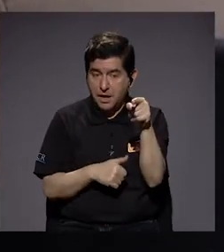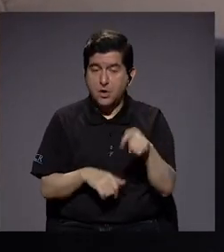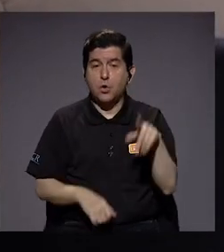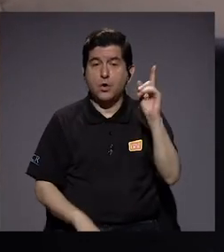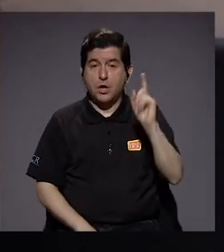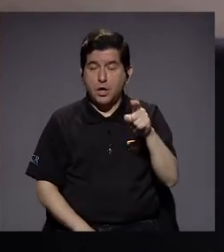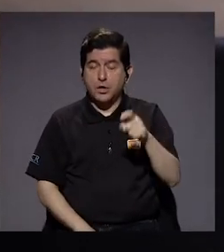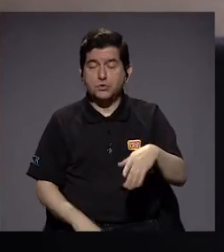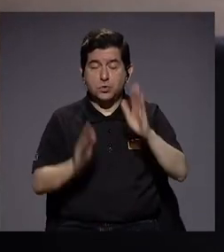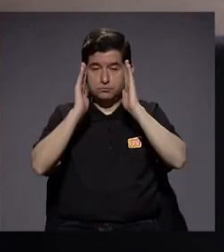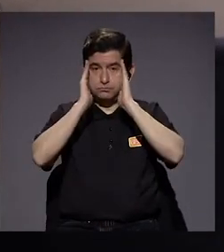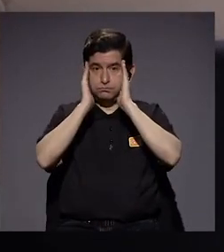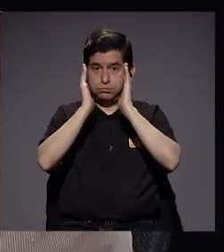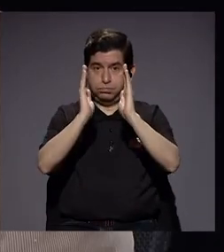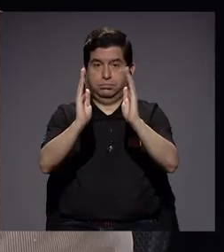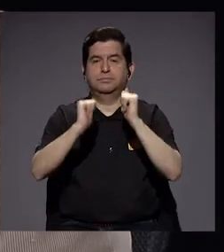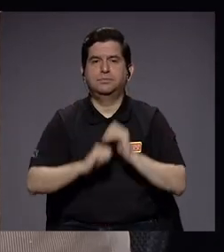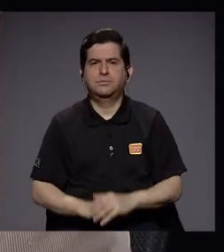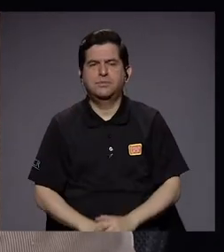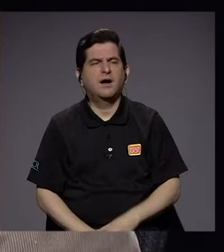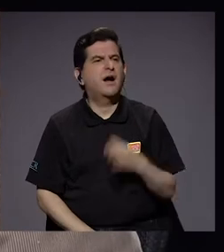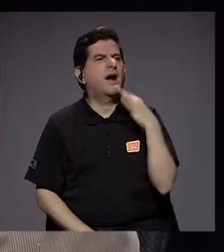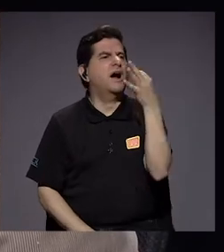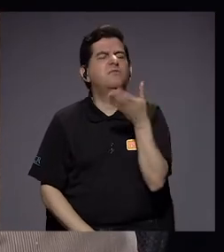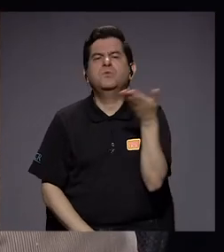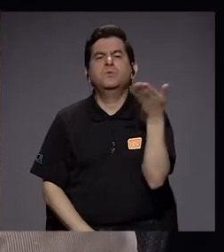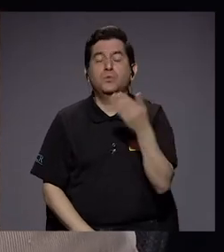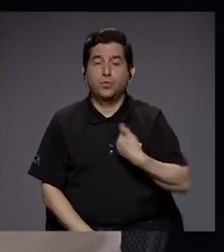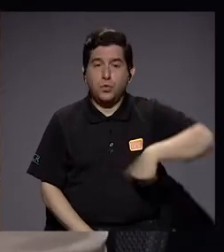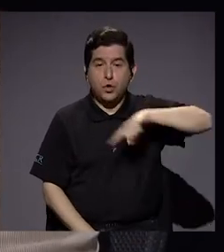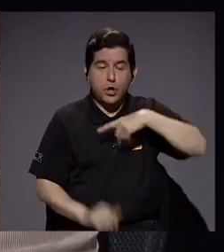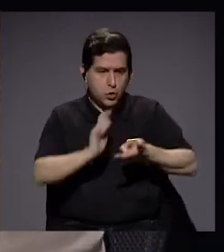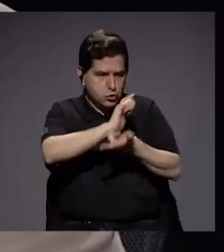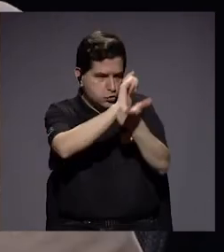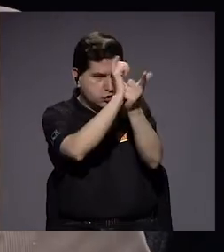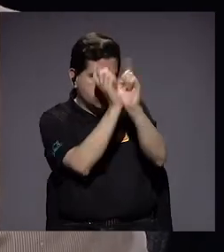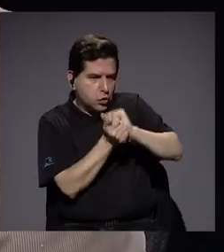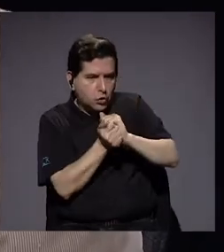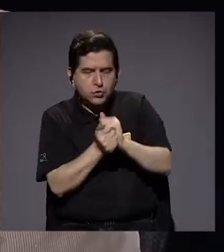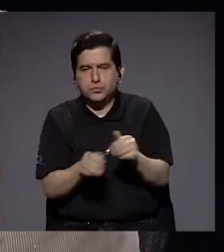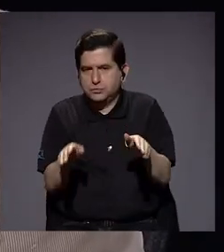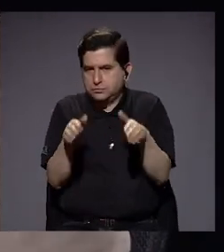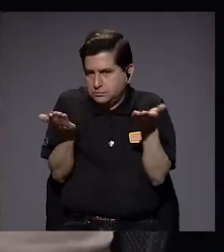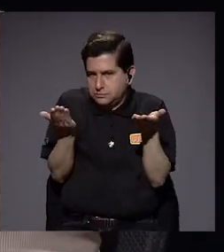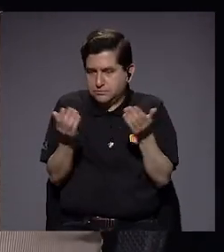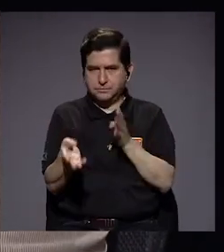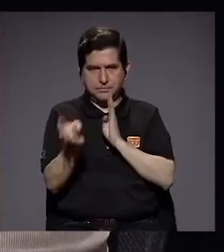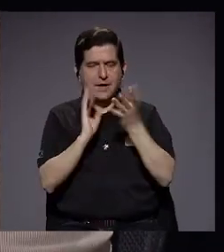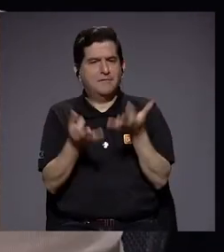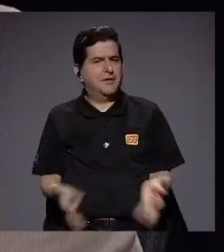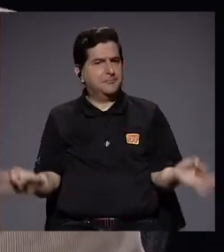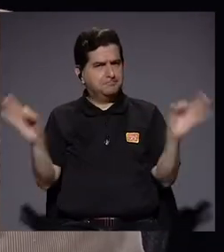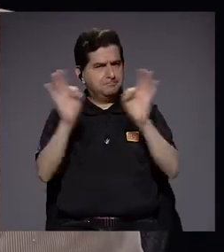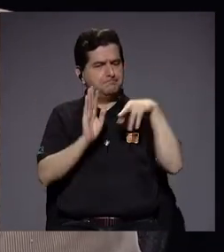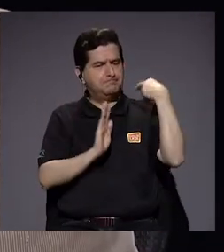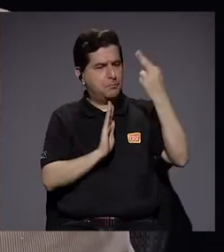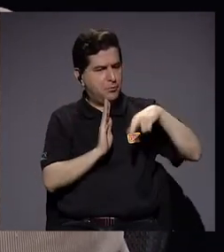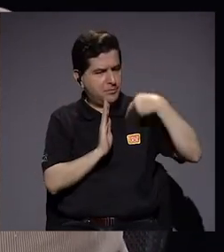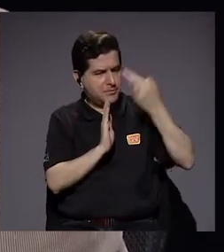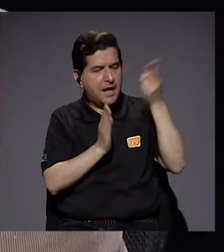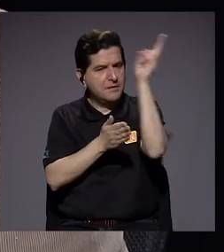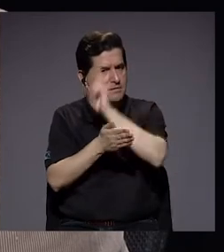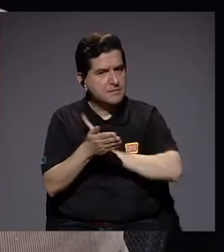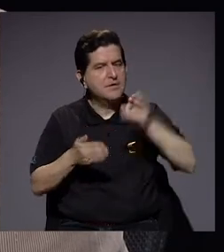que tomarlo mucho, mucho en cuenta, ¿verdad? ¿Qué es lo que viene? Y para poder adaptarnos a eso. Entonces, por eso también hablaba de la importancia del